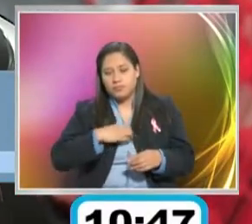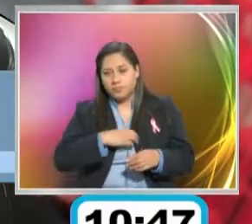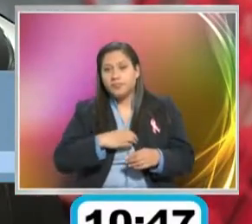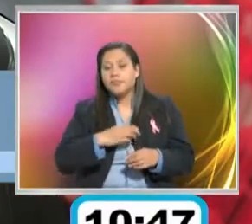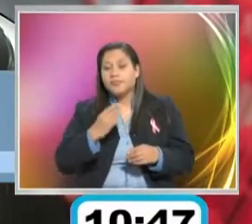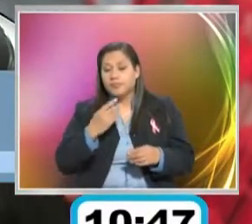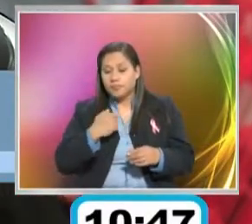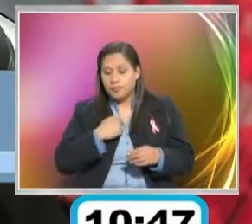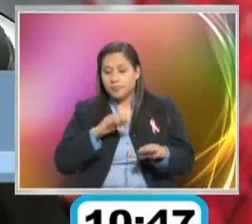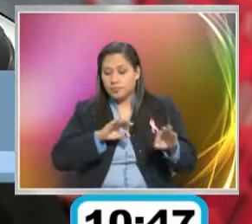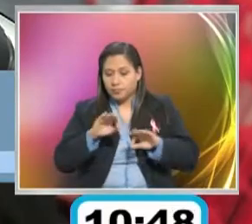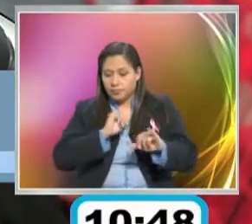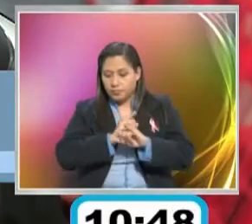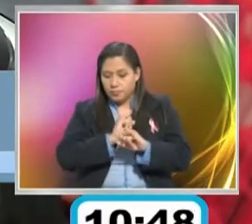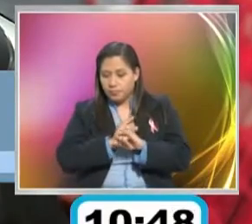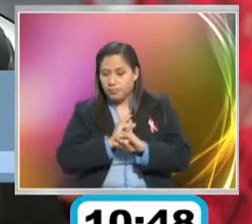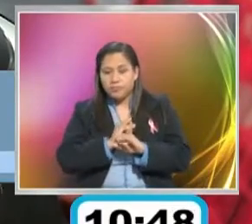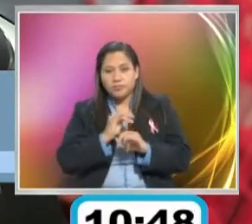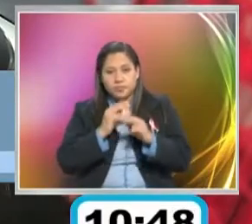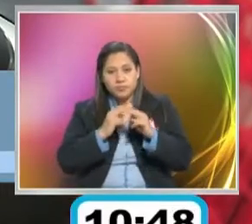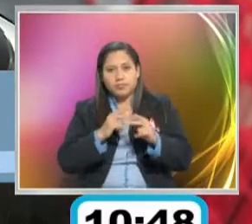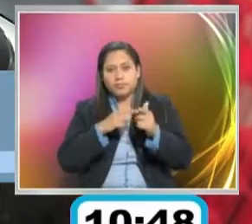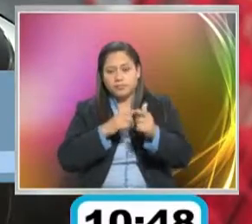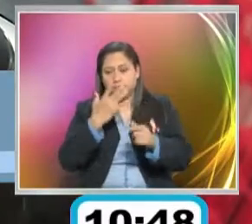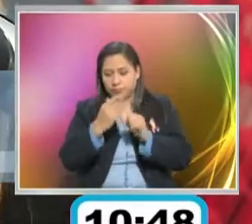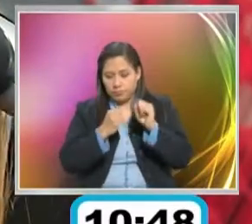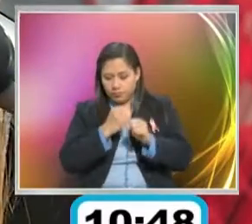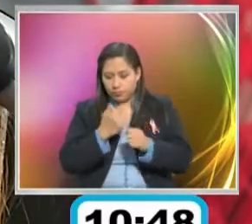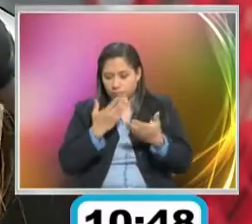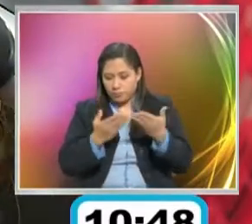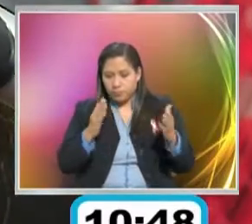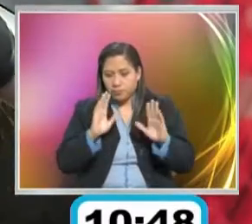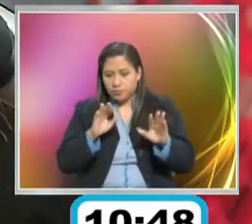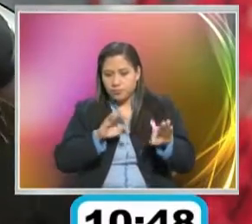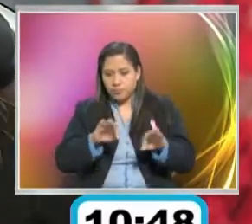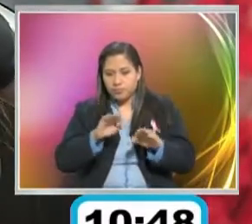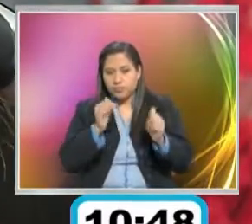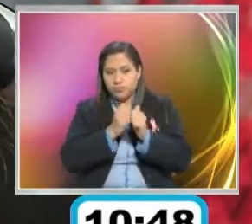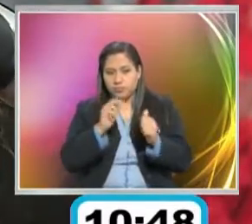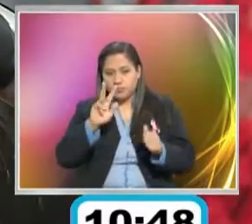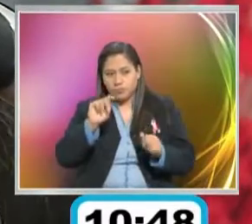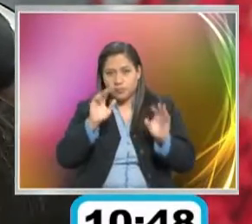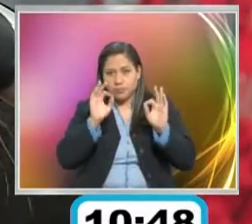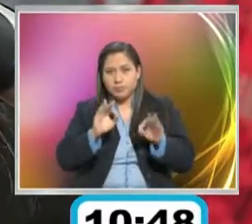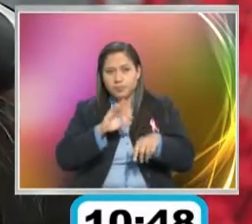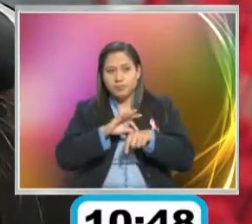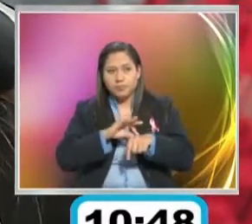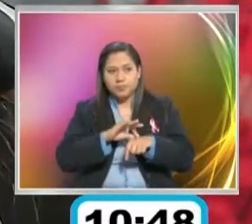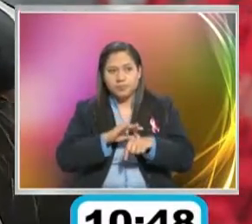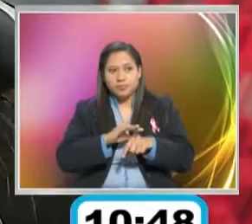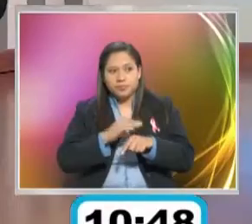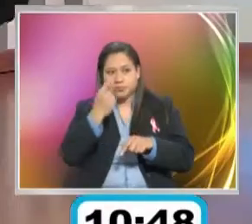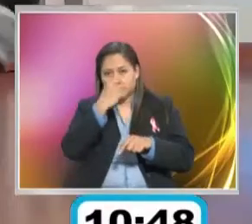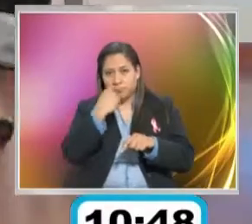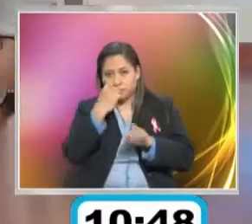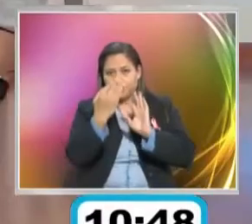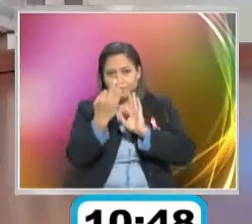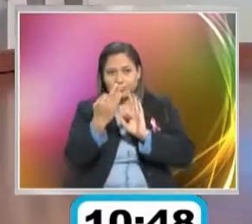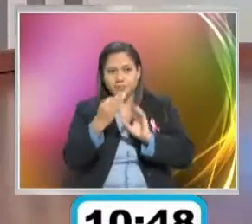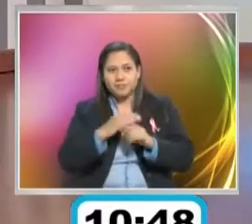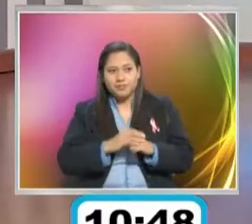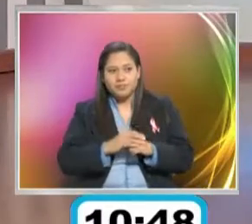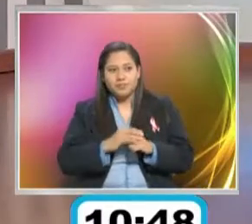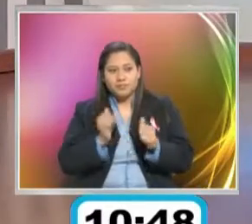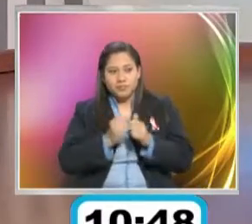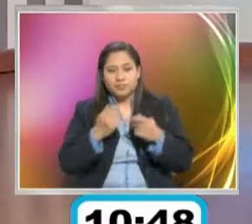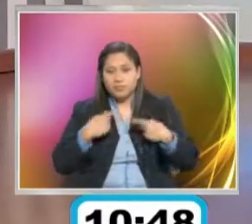He estado trabajando en redes sociales durante 5 años y ahorita ya estamos trabajando, ahora sí que directo, cara a cara. Directo con el